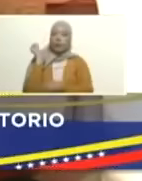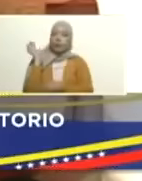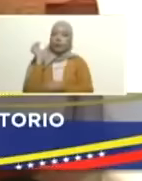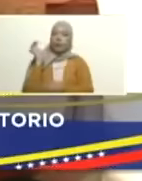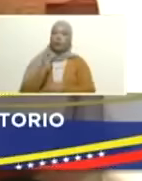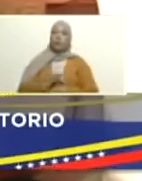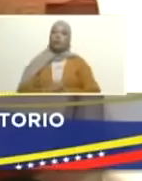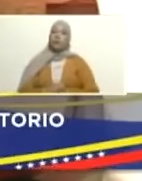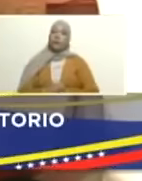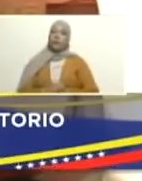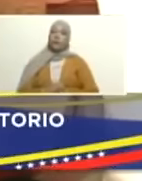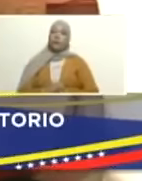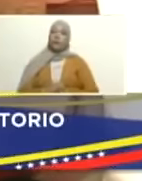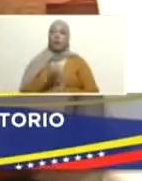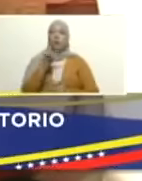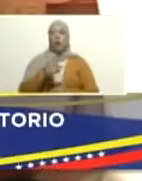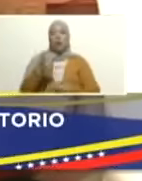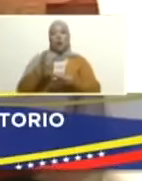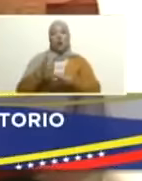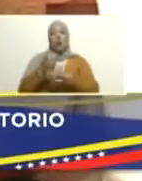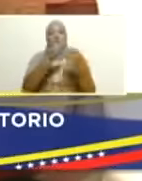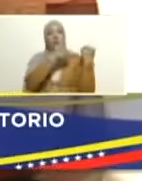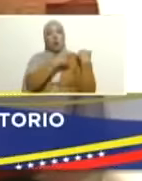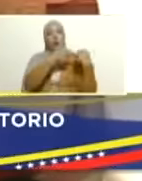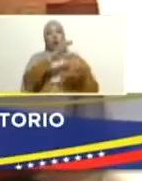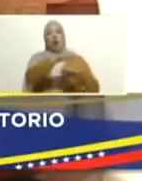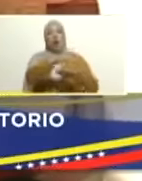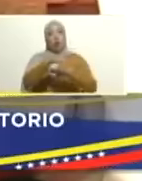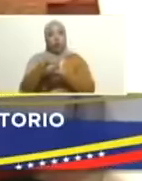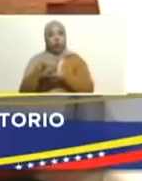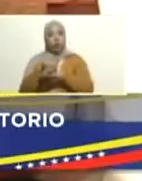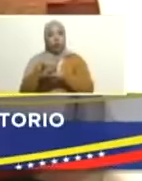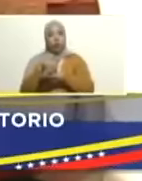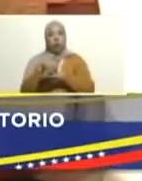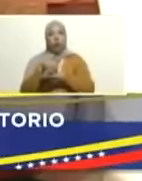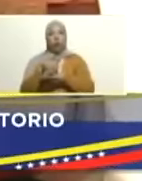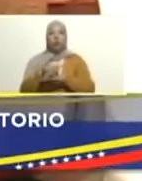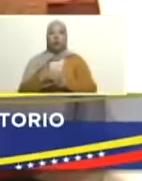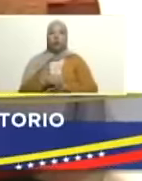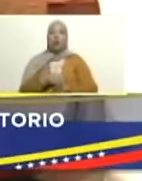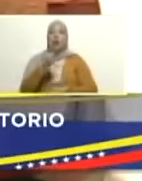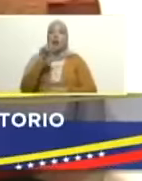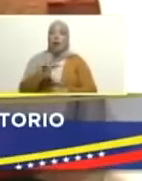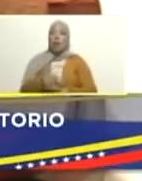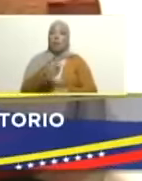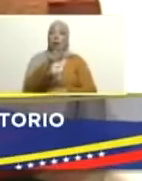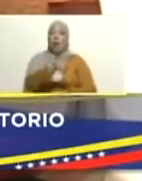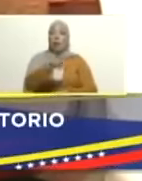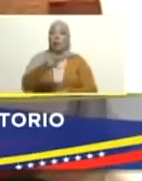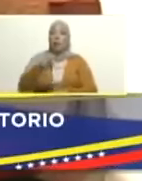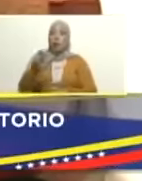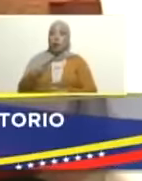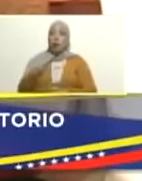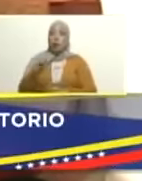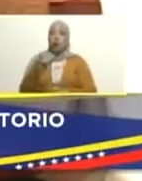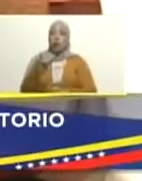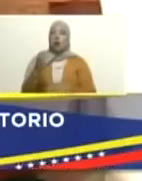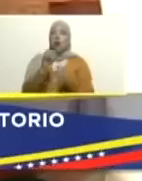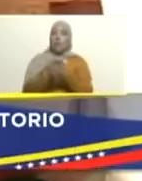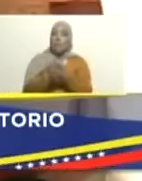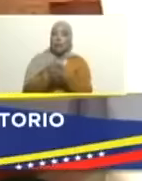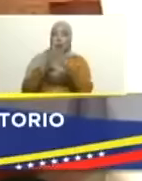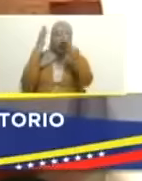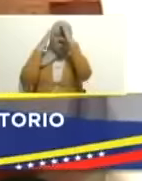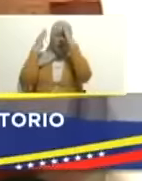a los representantes del Reino Unido, al representante, mi amigo el